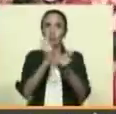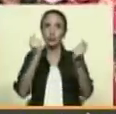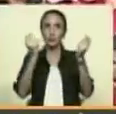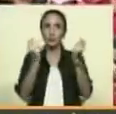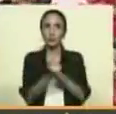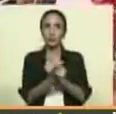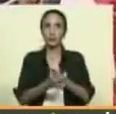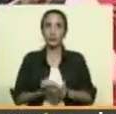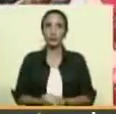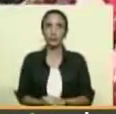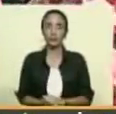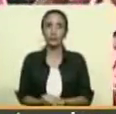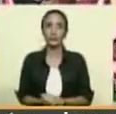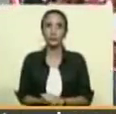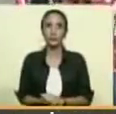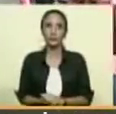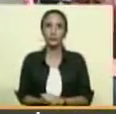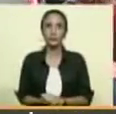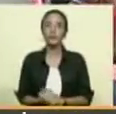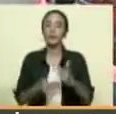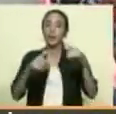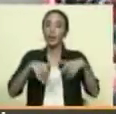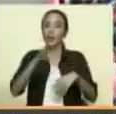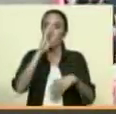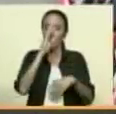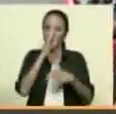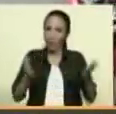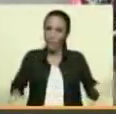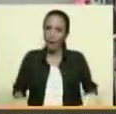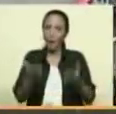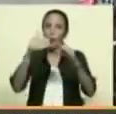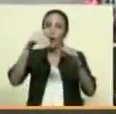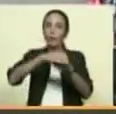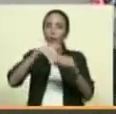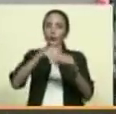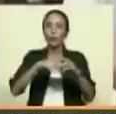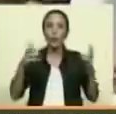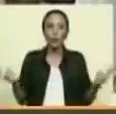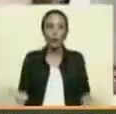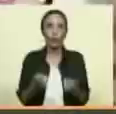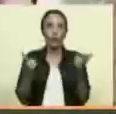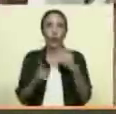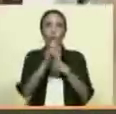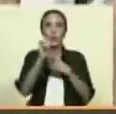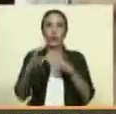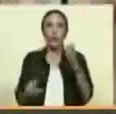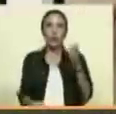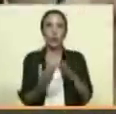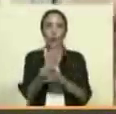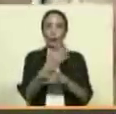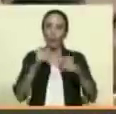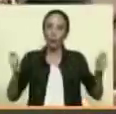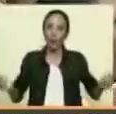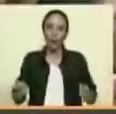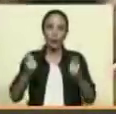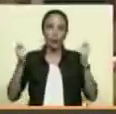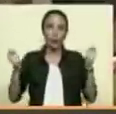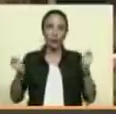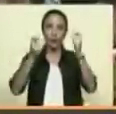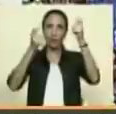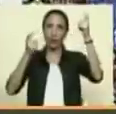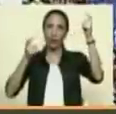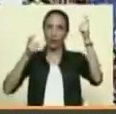llegó la hora de lo nuevo. Barina, vamos a la victoria el 20 de mayo. ¡Que viva el pueblo de